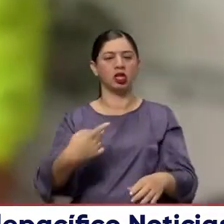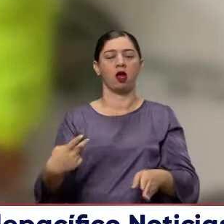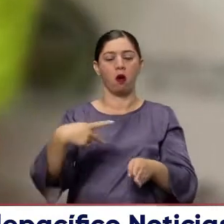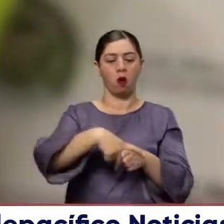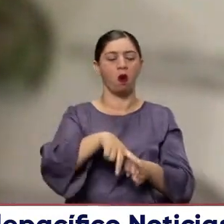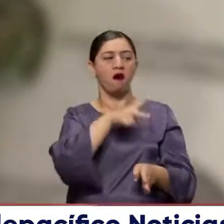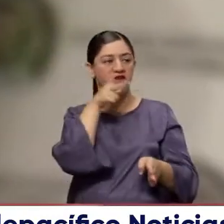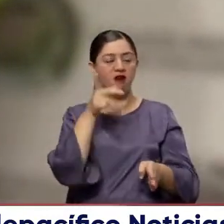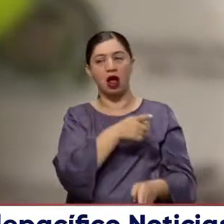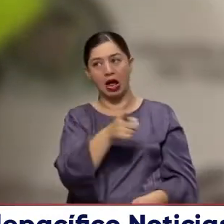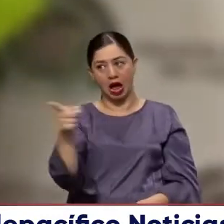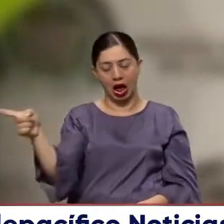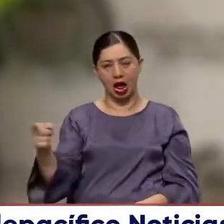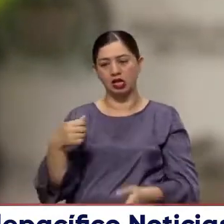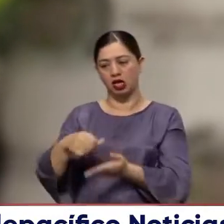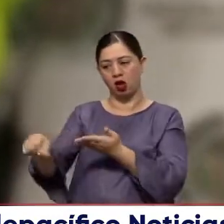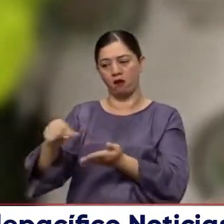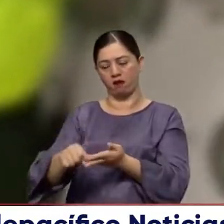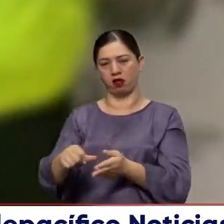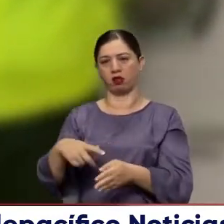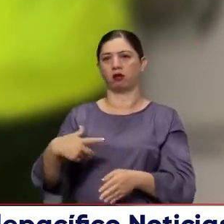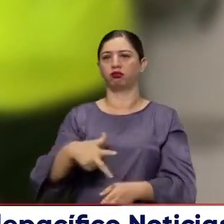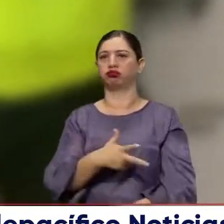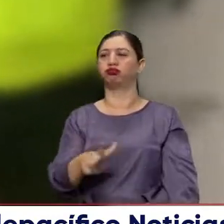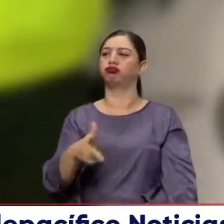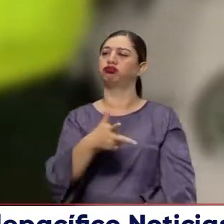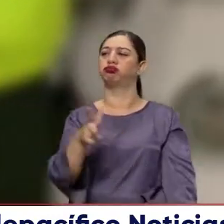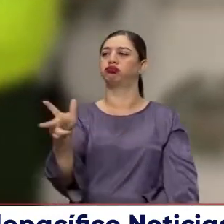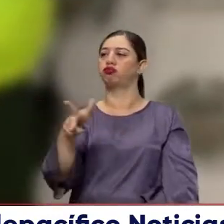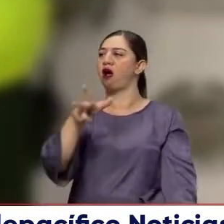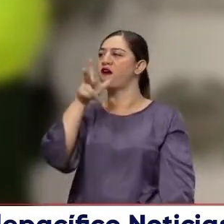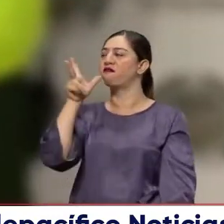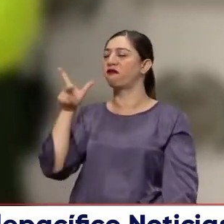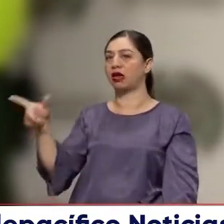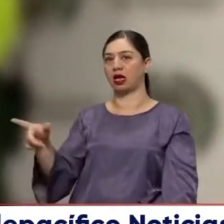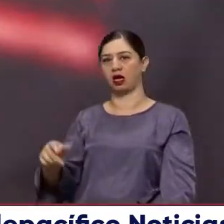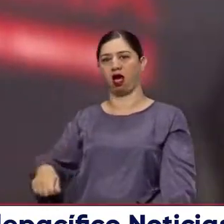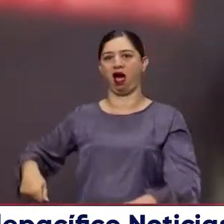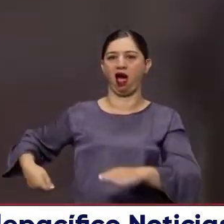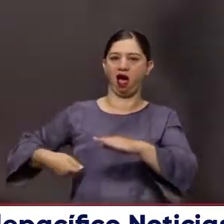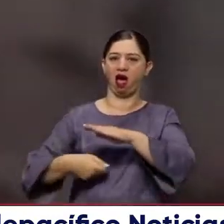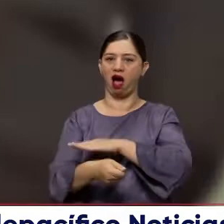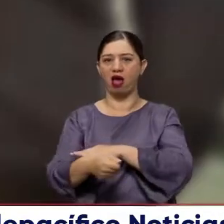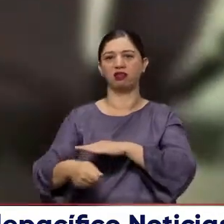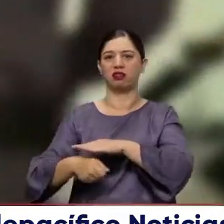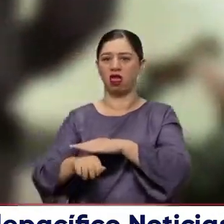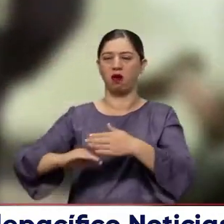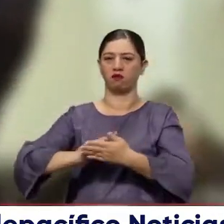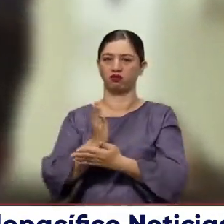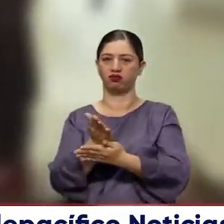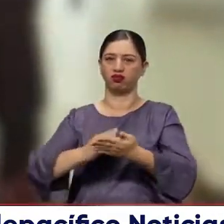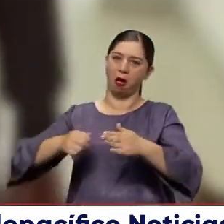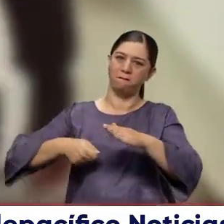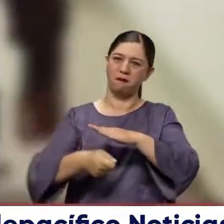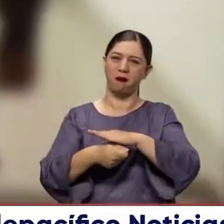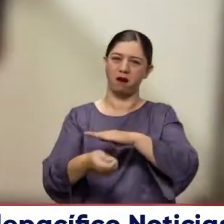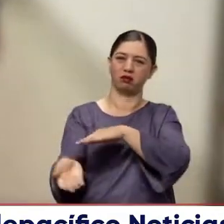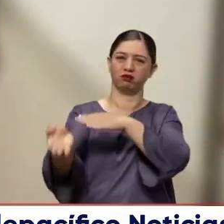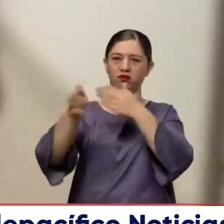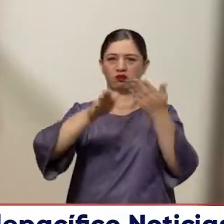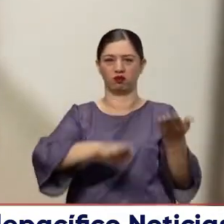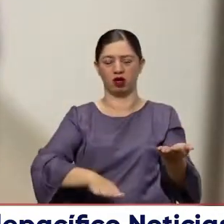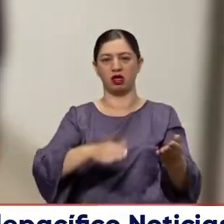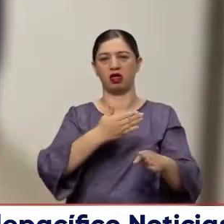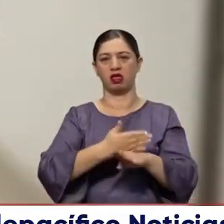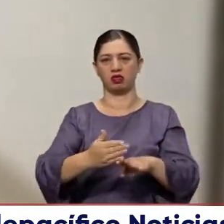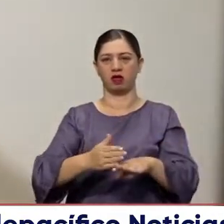fincas que les decía que iba a comprar. Cuando se alejaban del casco urbano, atacaba a los conductores con armas cortopunzantes hasta quitarles la vida para